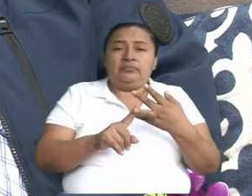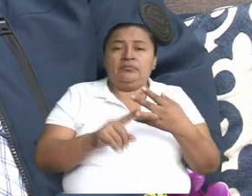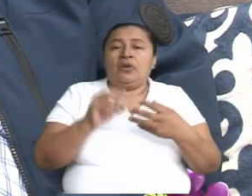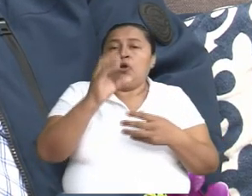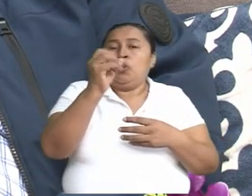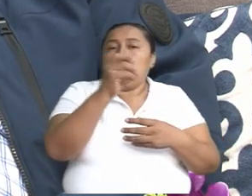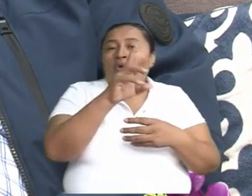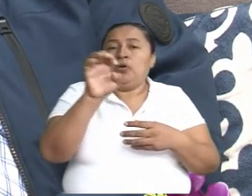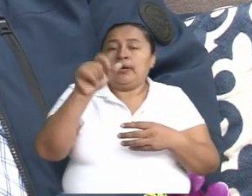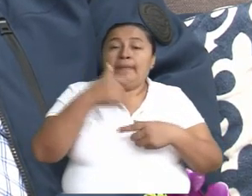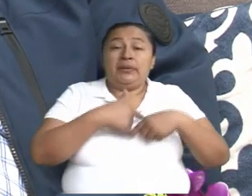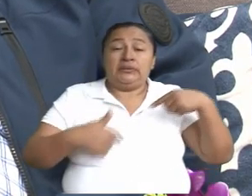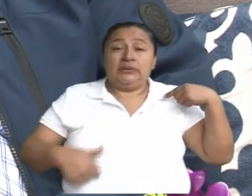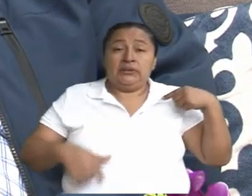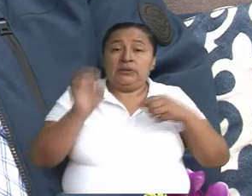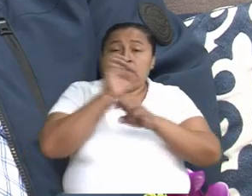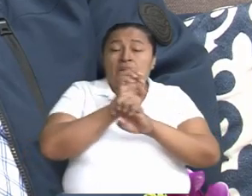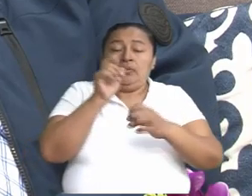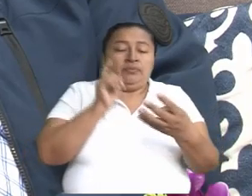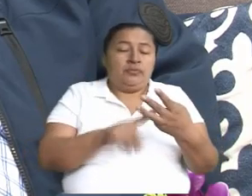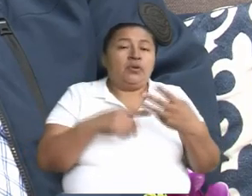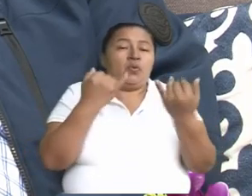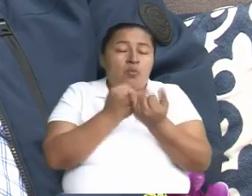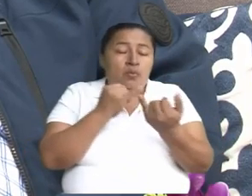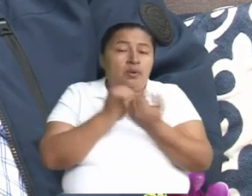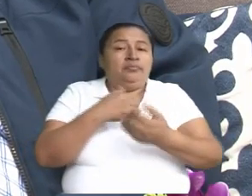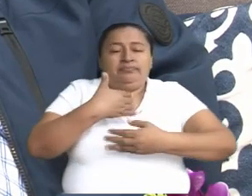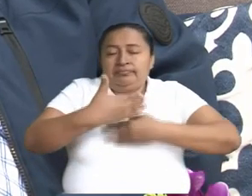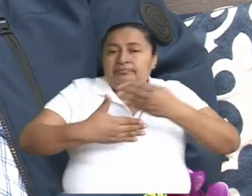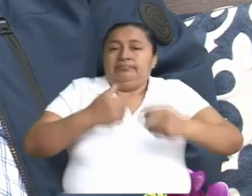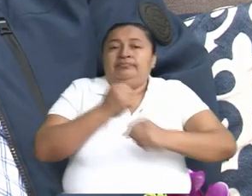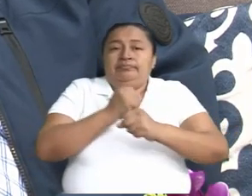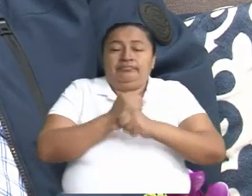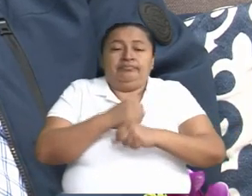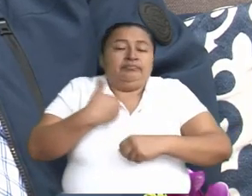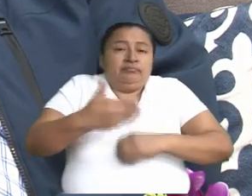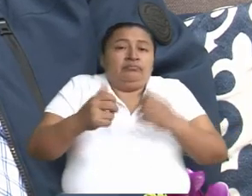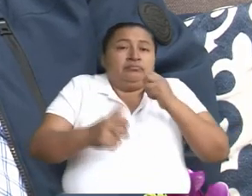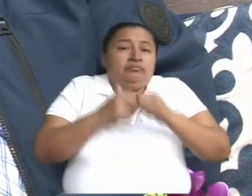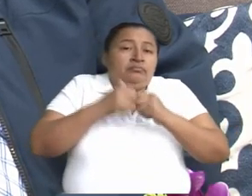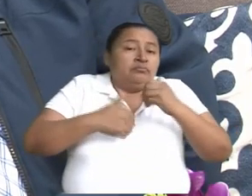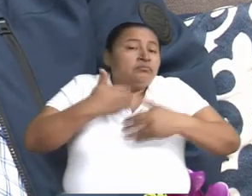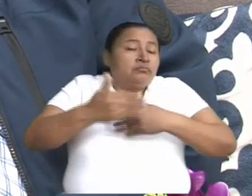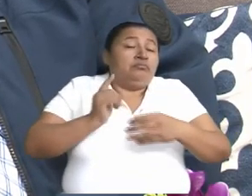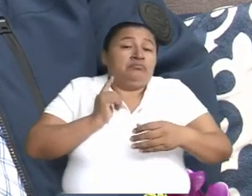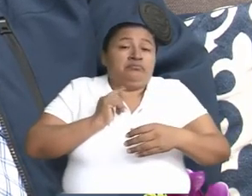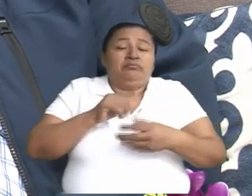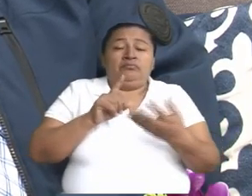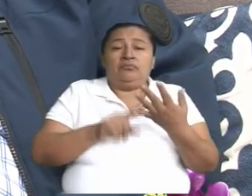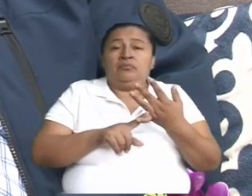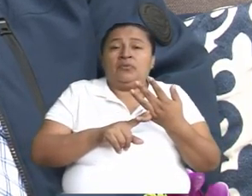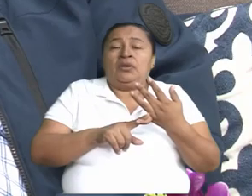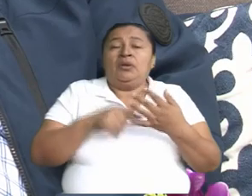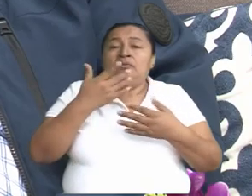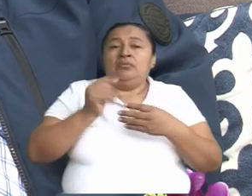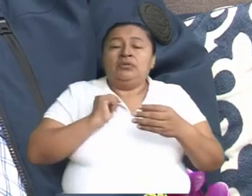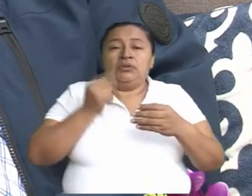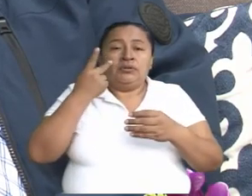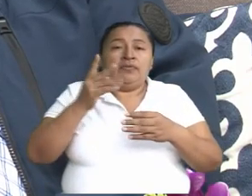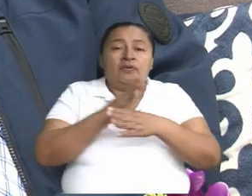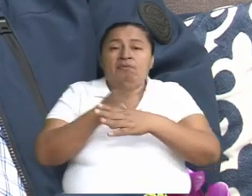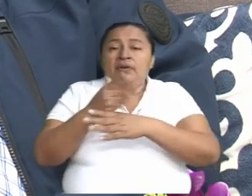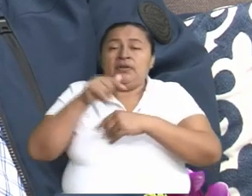Correa y la gente que estaba alrededor de Correa, la persecución que hay contra ellos. ¿Verdad? Que precisamente ayer estuvimos